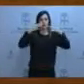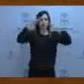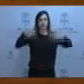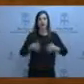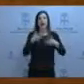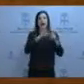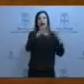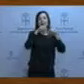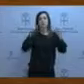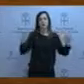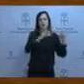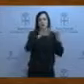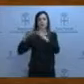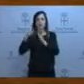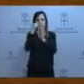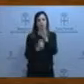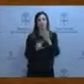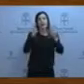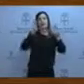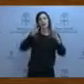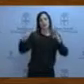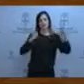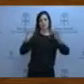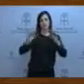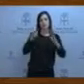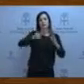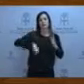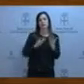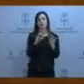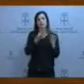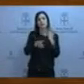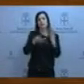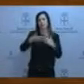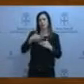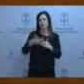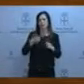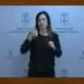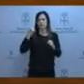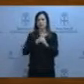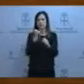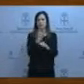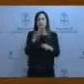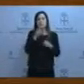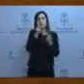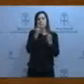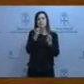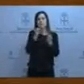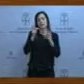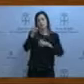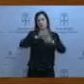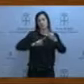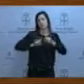indicadores nacionales de temporalidad y precariedad laboral. Literal lo pone la exposición de motivos. Asturias lidera los indicadores de temporalidad y